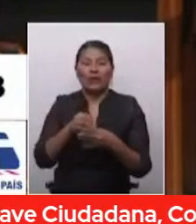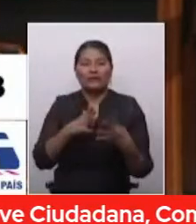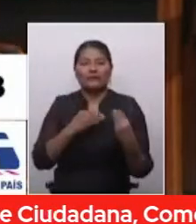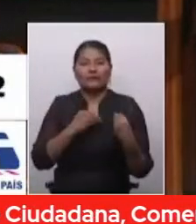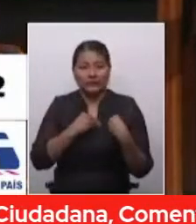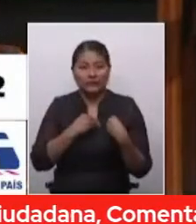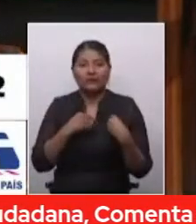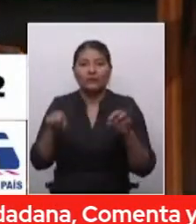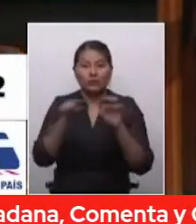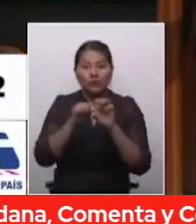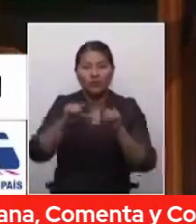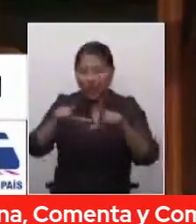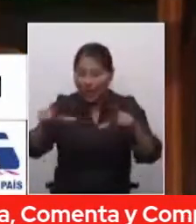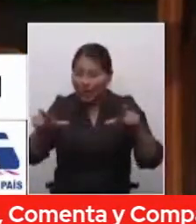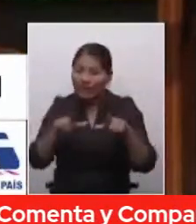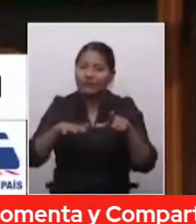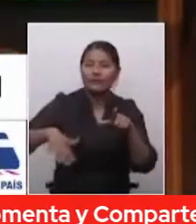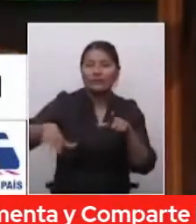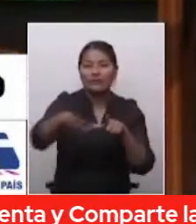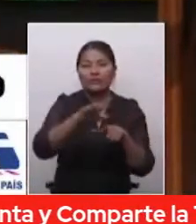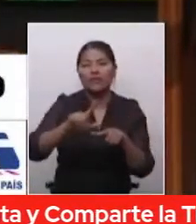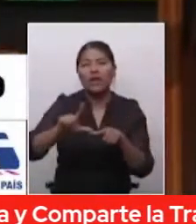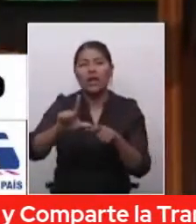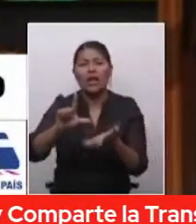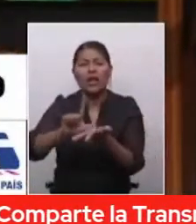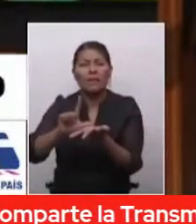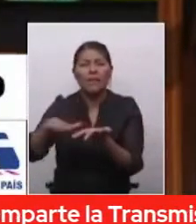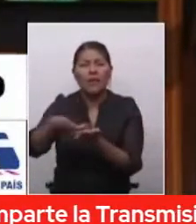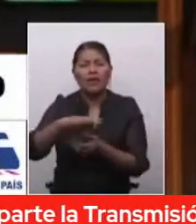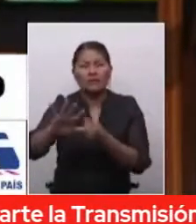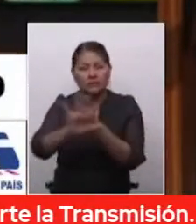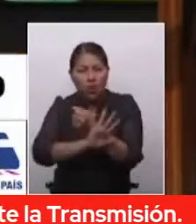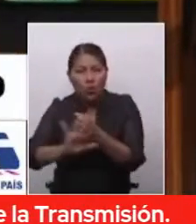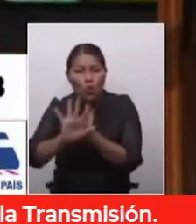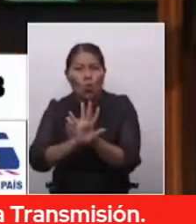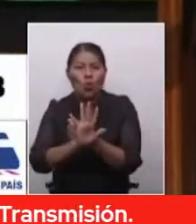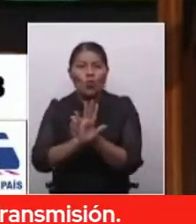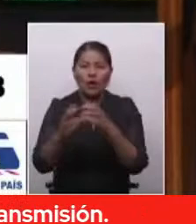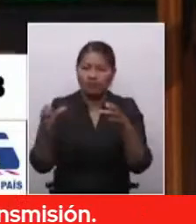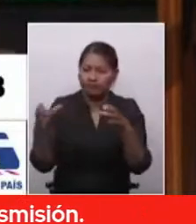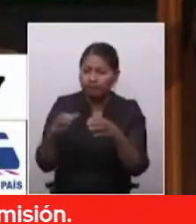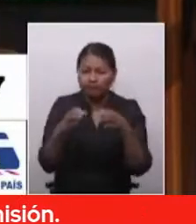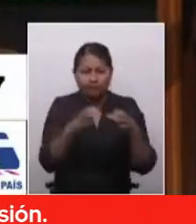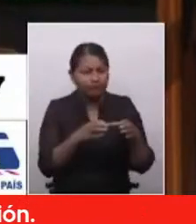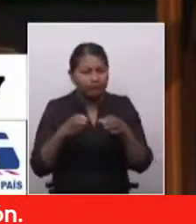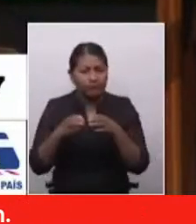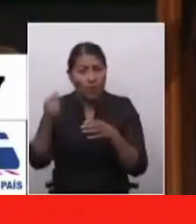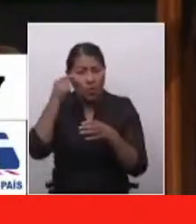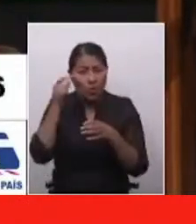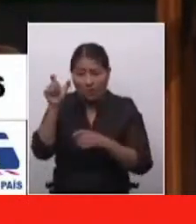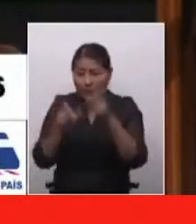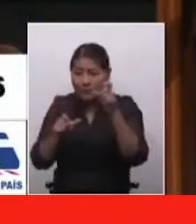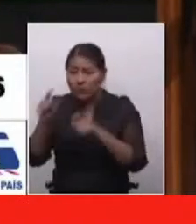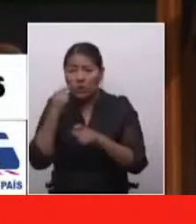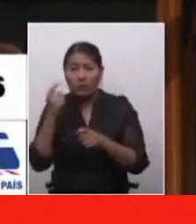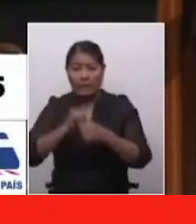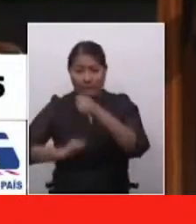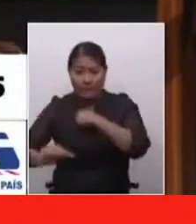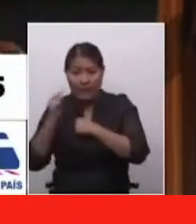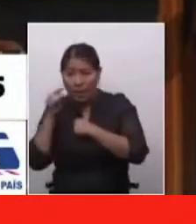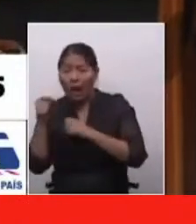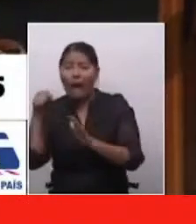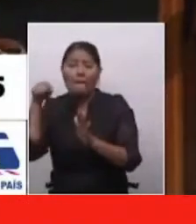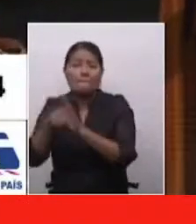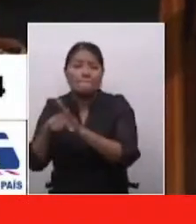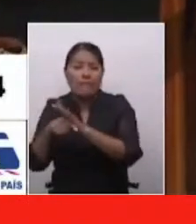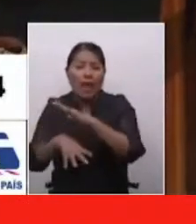gobernanza participativa, una Lima segura, una Lima donde no tengamos miedo de que nuestros hijos sean